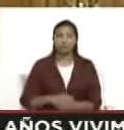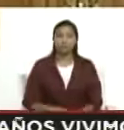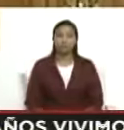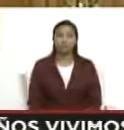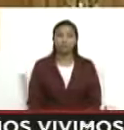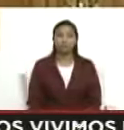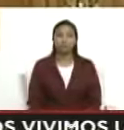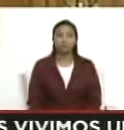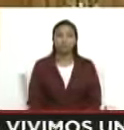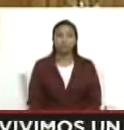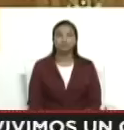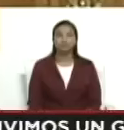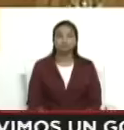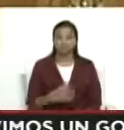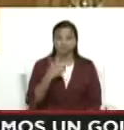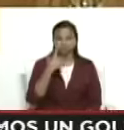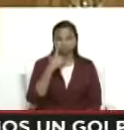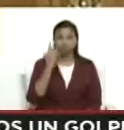Miren esto.